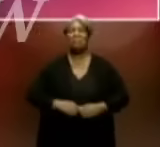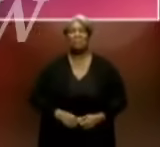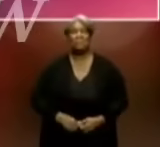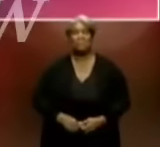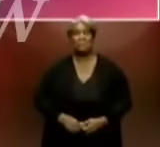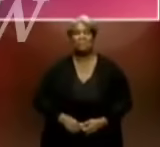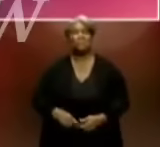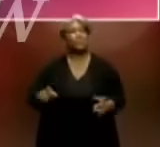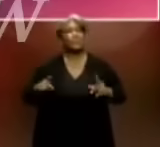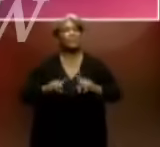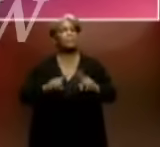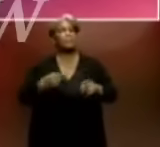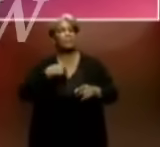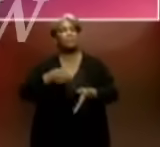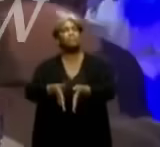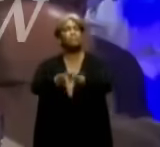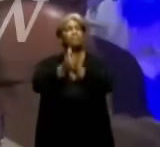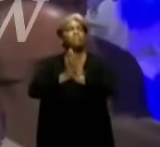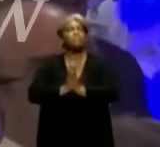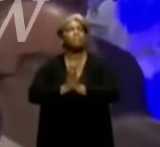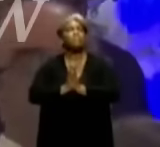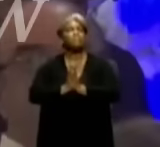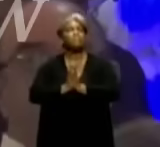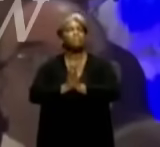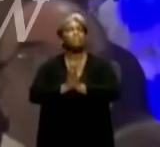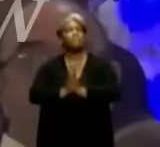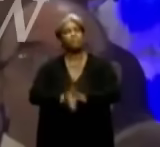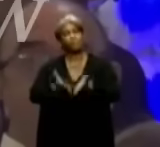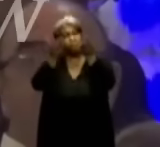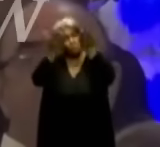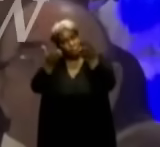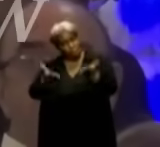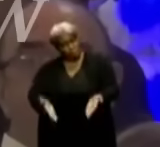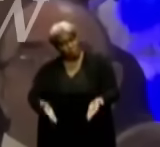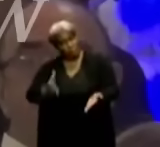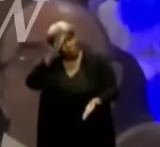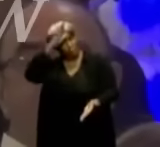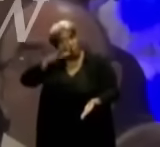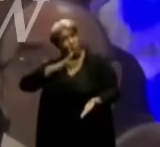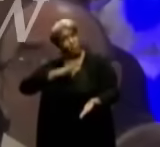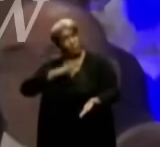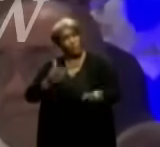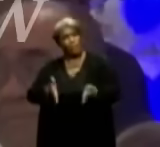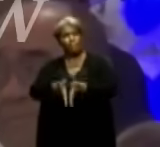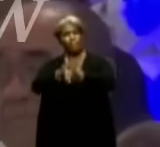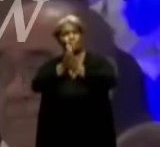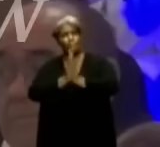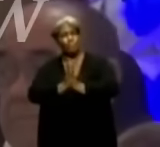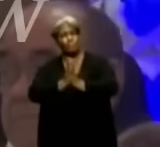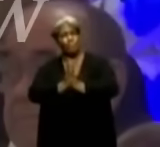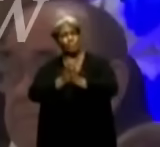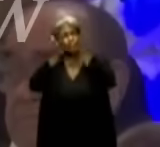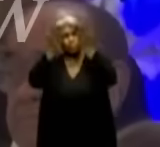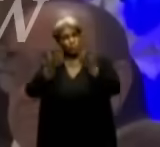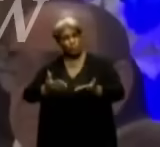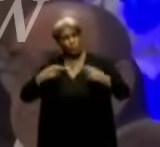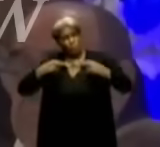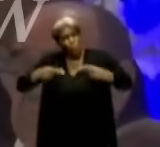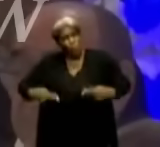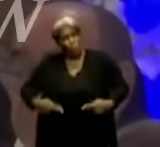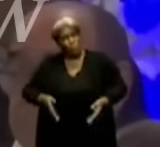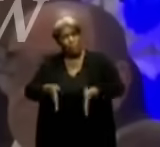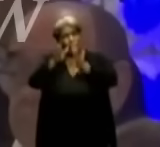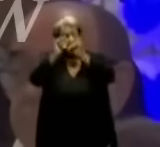apelo a... al hombre, apelo a la persona humana, a la persona empática y